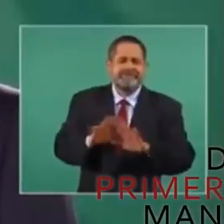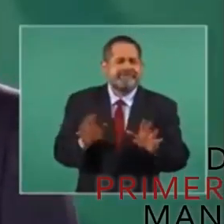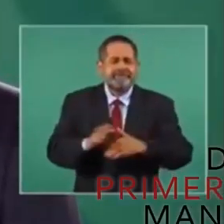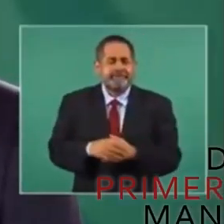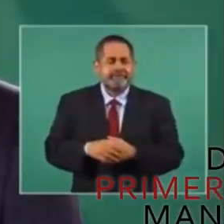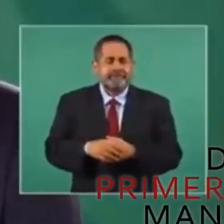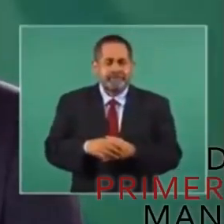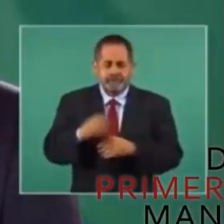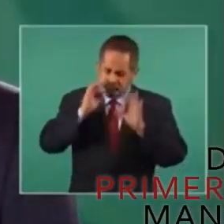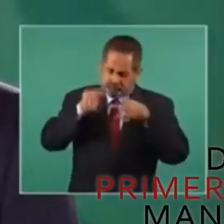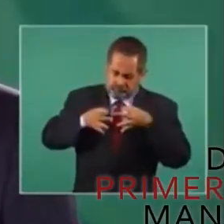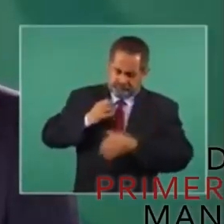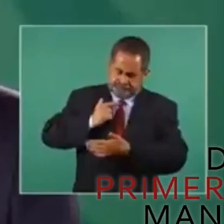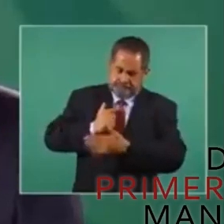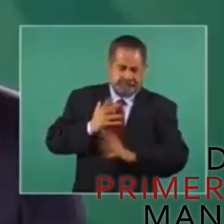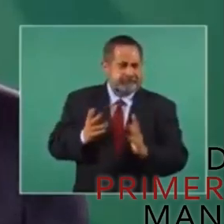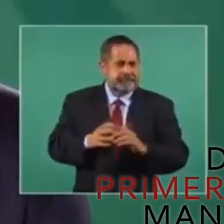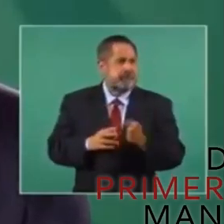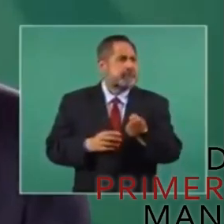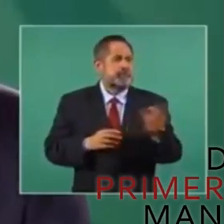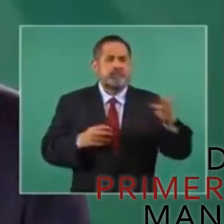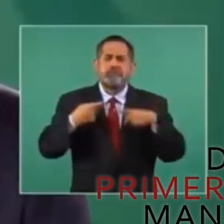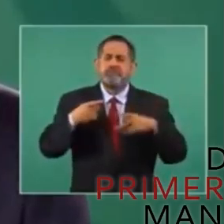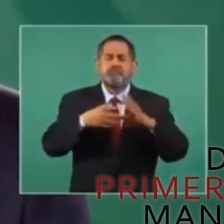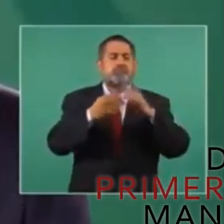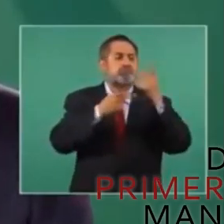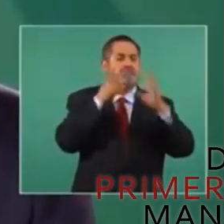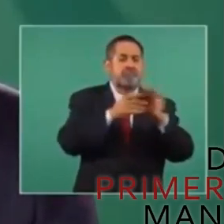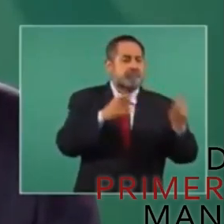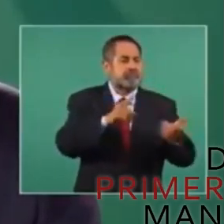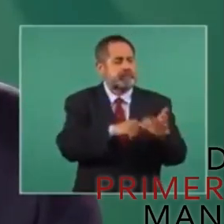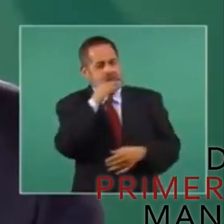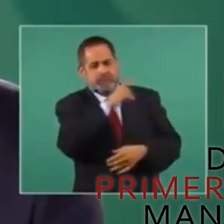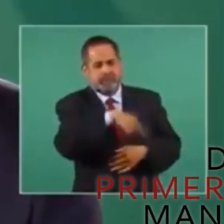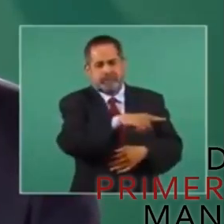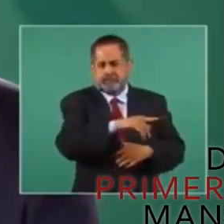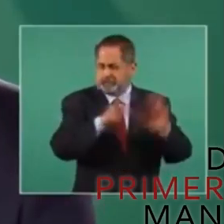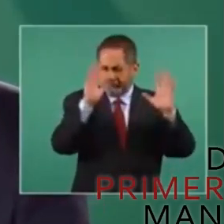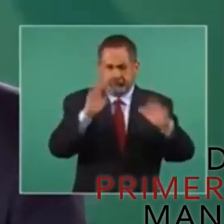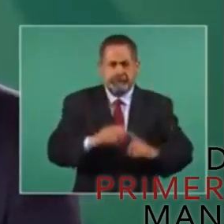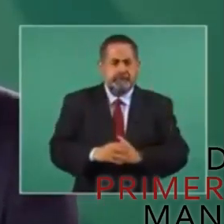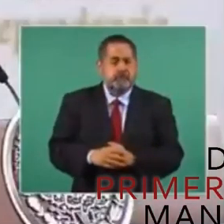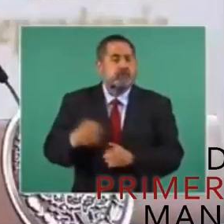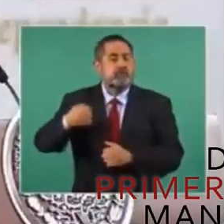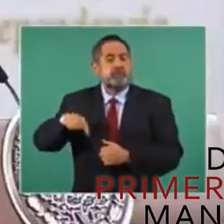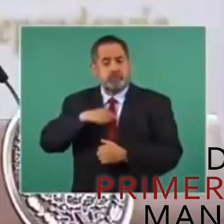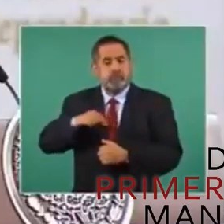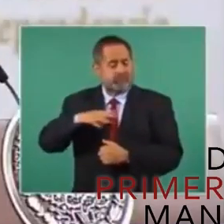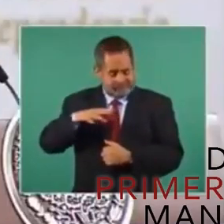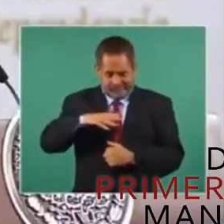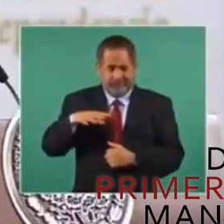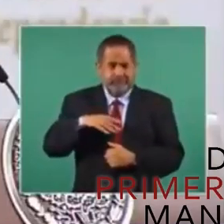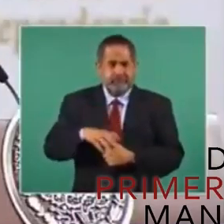más destinadas a escuchar lo que a su gusto y conveniencia quiere decir el presidente que a analizar los graves